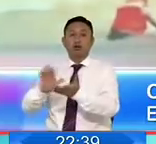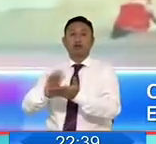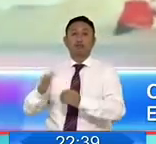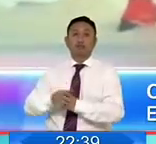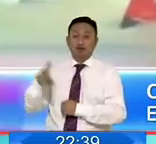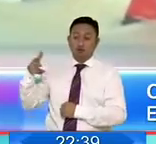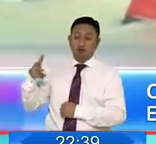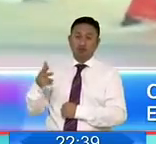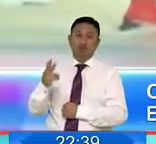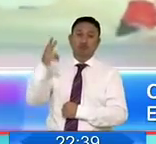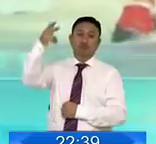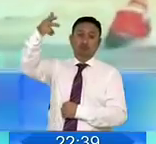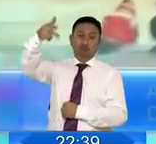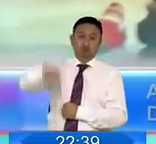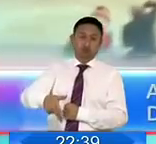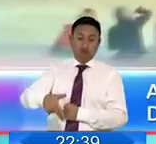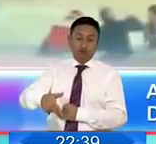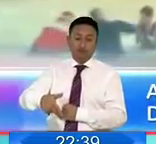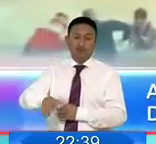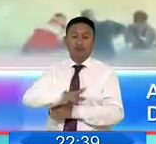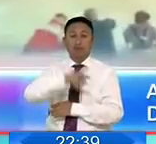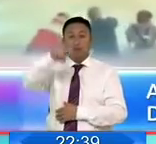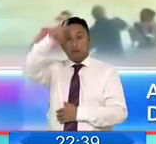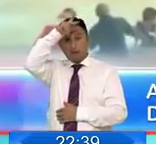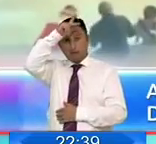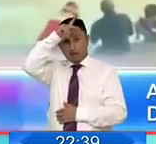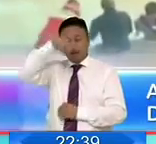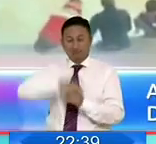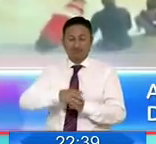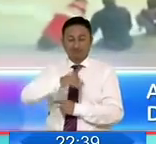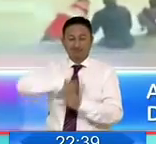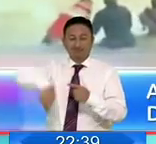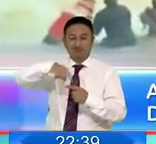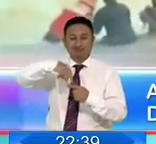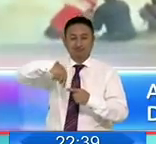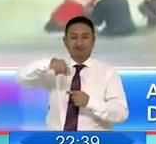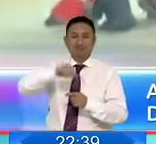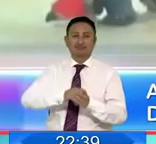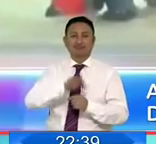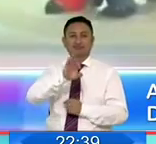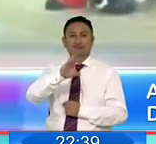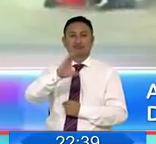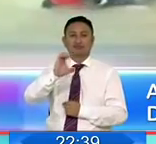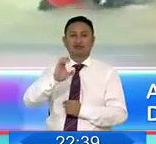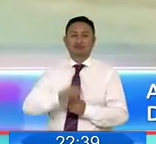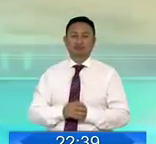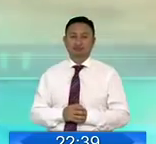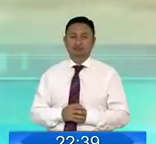transporte público a un río en el Perú. Ya regresamos aquí en TVC.